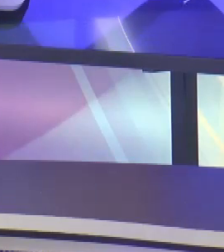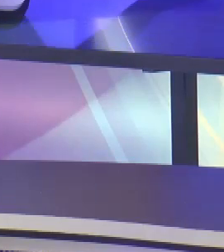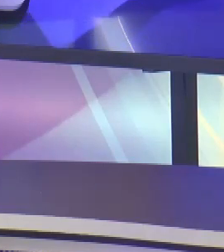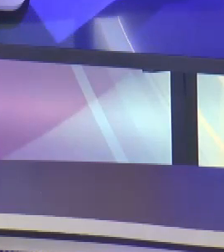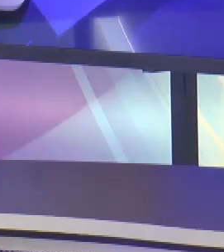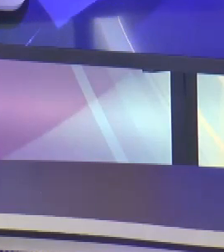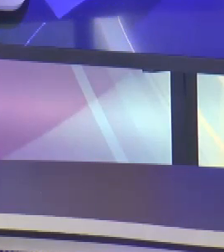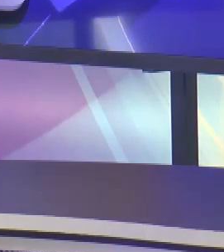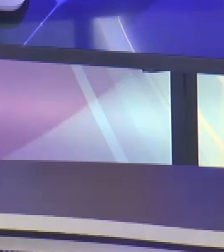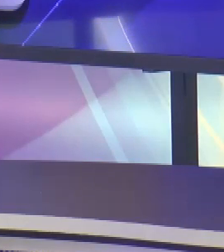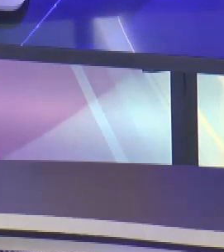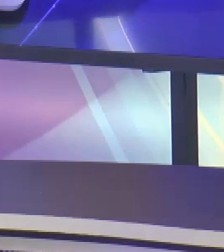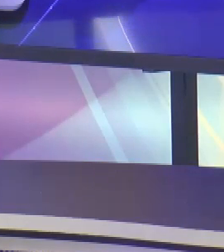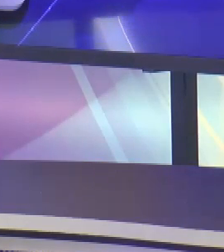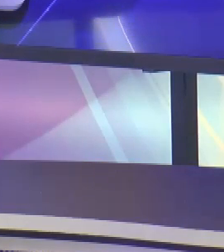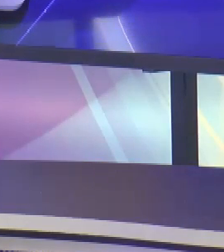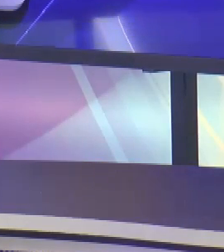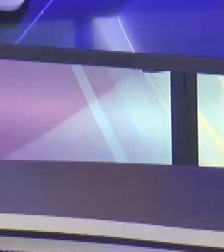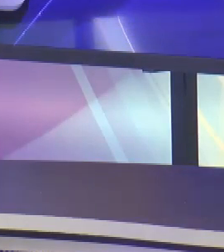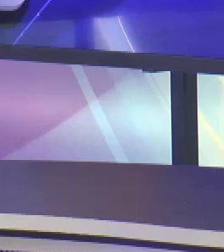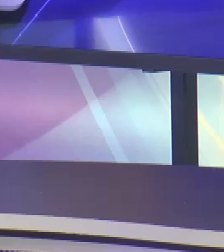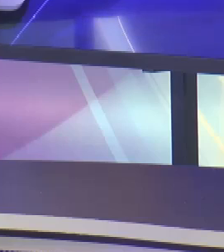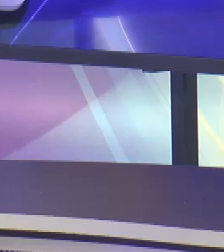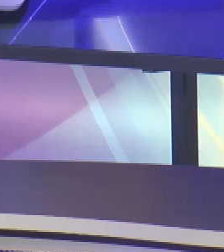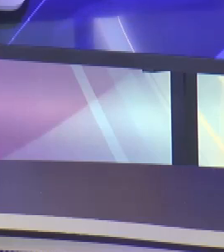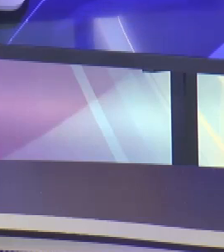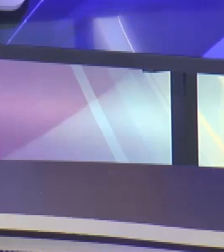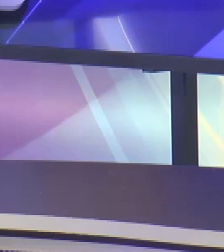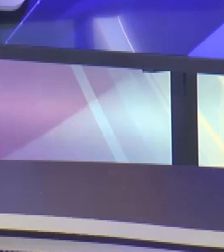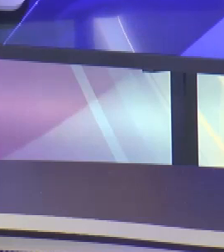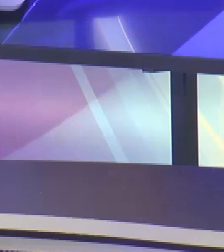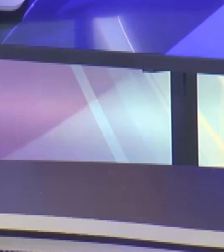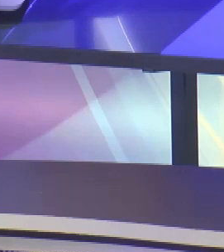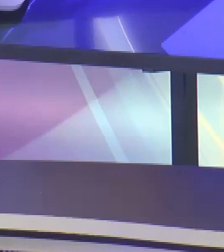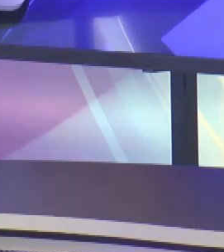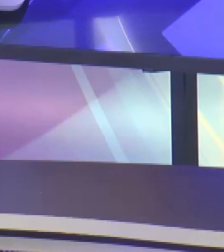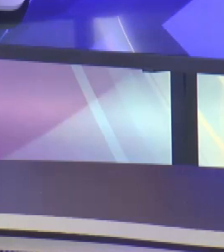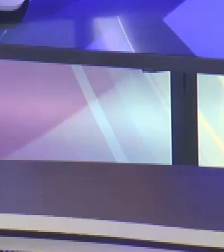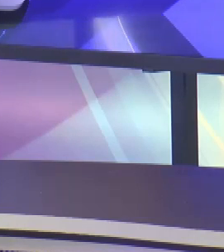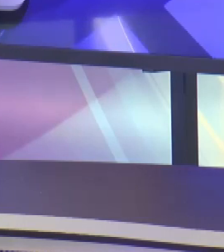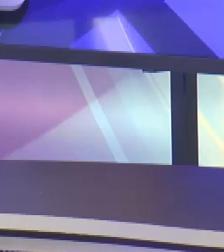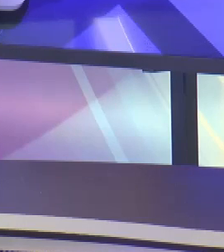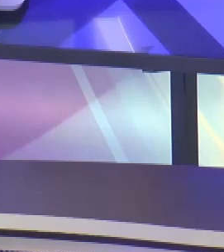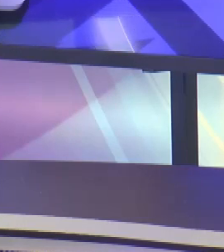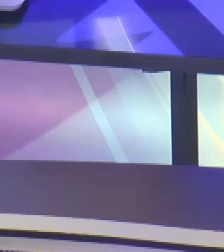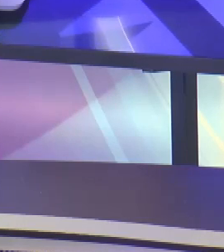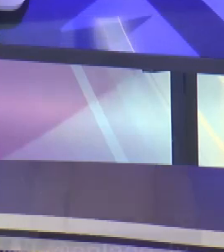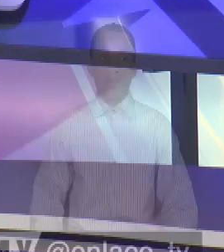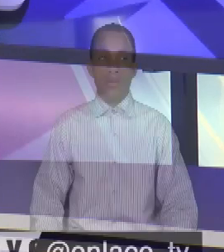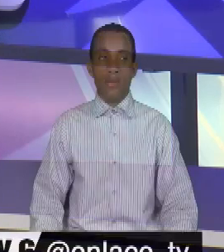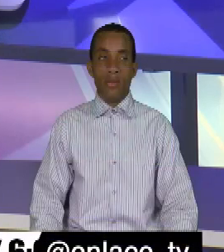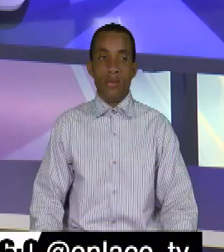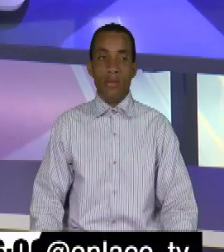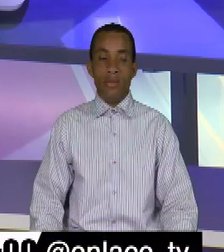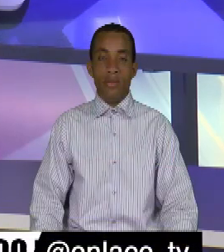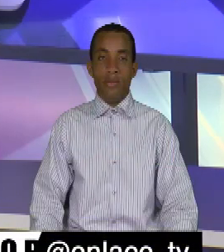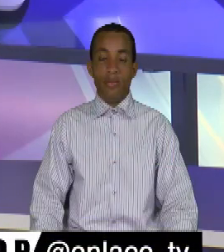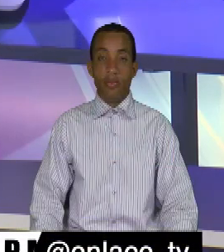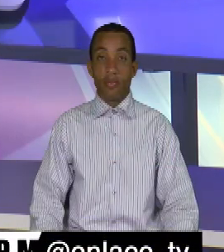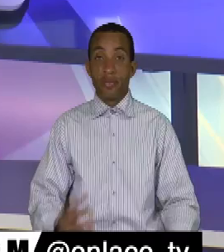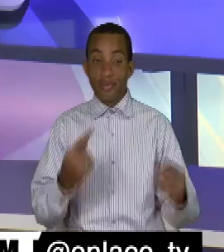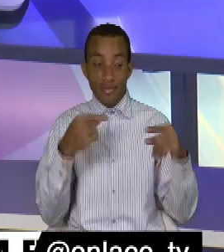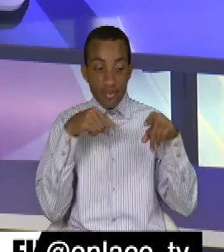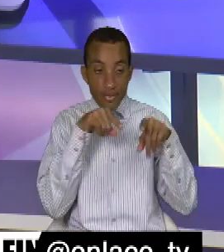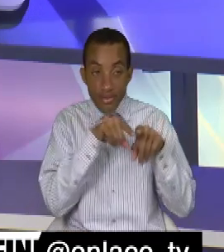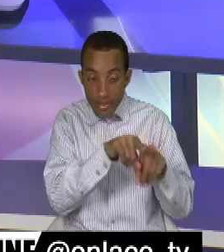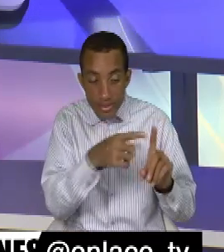Gracias por continuar con nosotros. Por agresión física, una mujer denunció a su excompañero sentimental. Asegura que la atacó con arma blanca y le rompió la